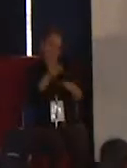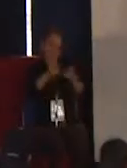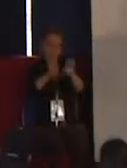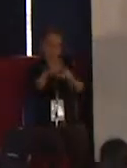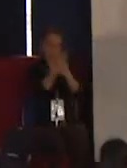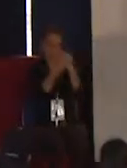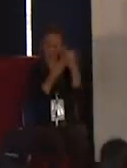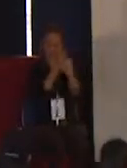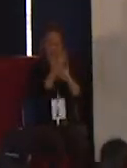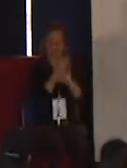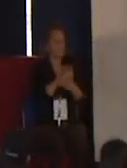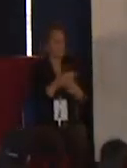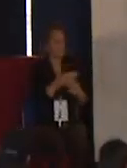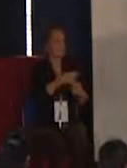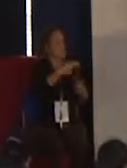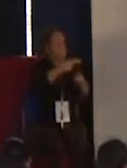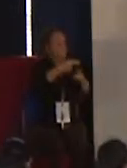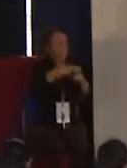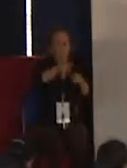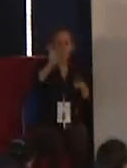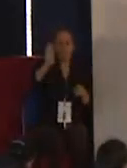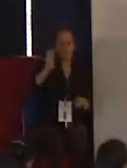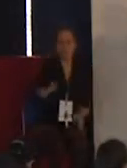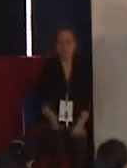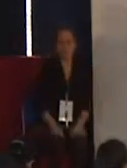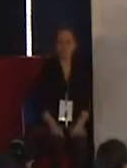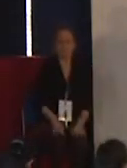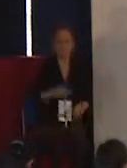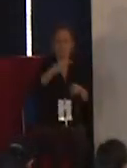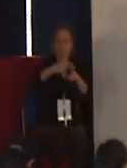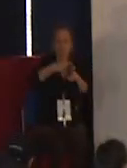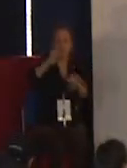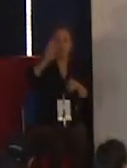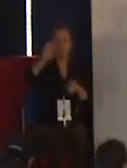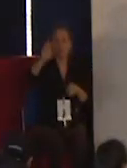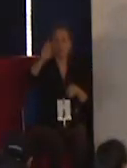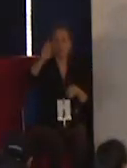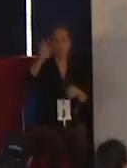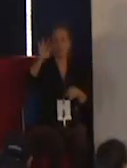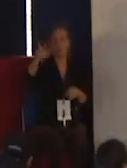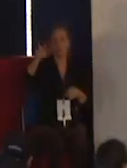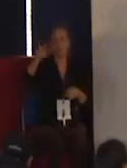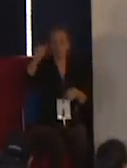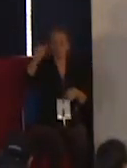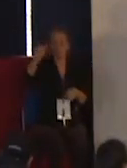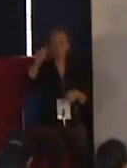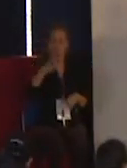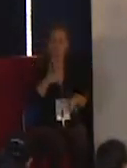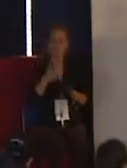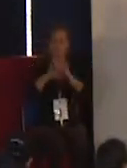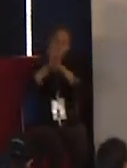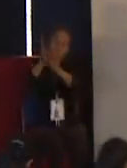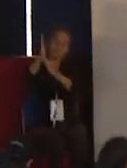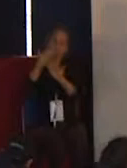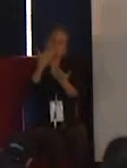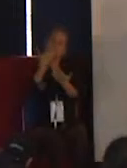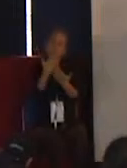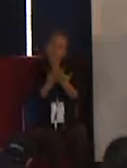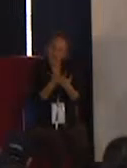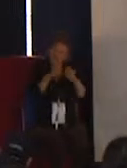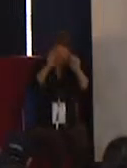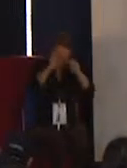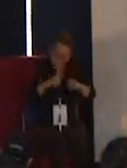ellos. ¿Tu nombre? Mi nombre es Bertina Larano. Bertina, ¿tú a qué vas a poner? Vengo a darle gracias a Dios